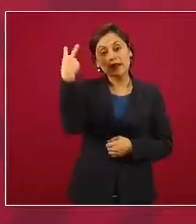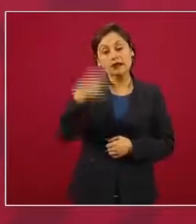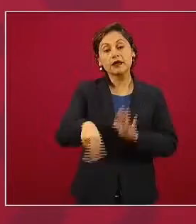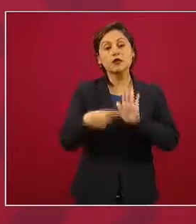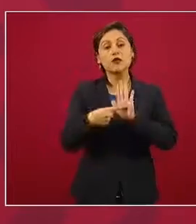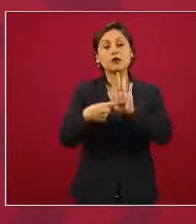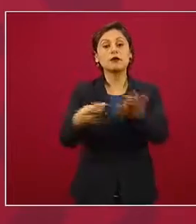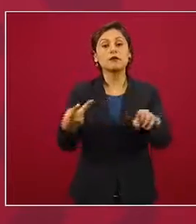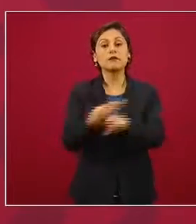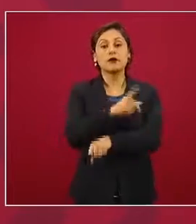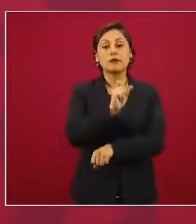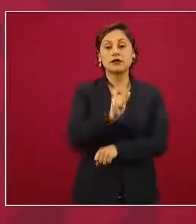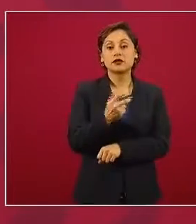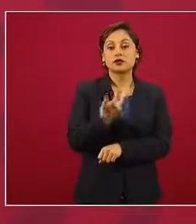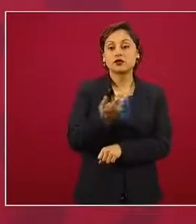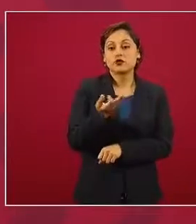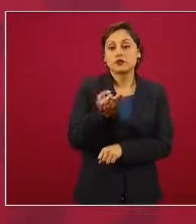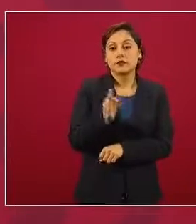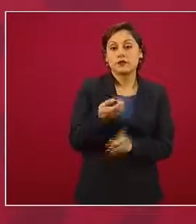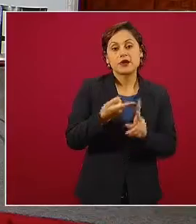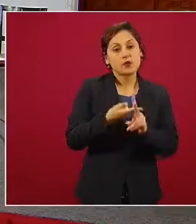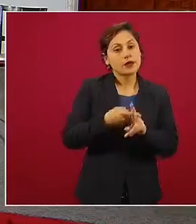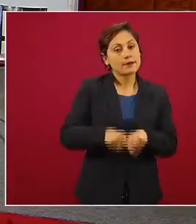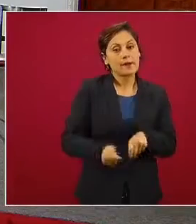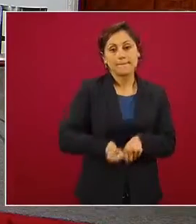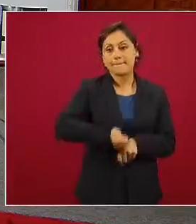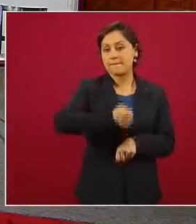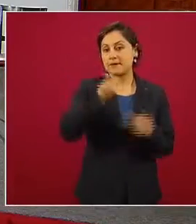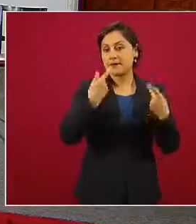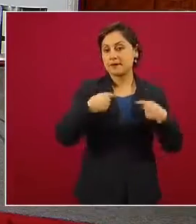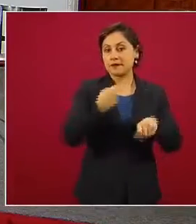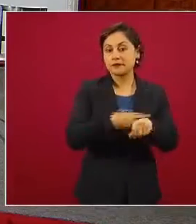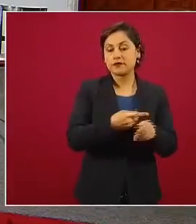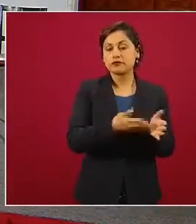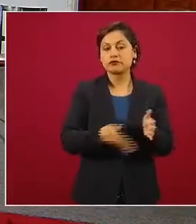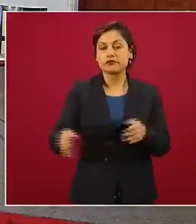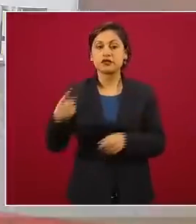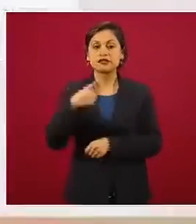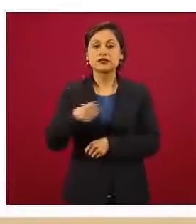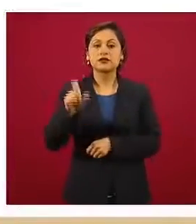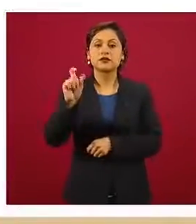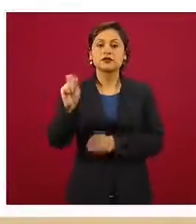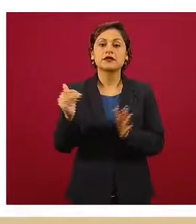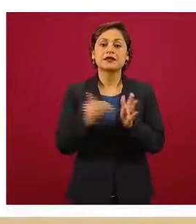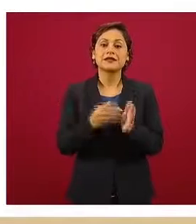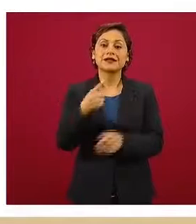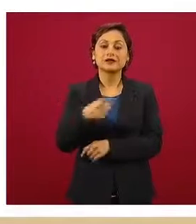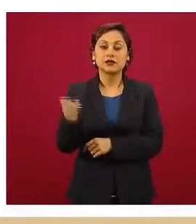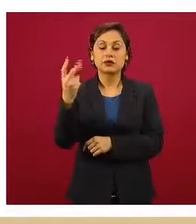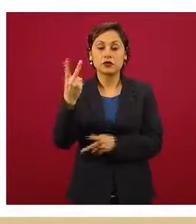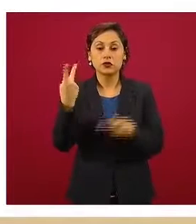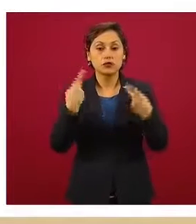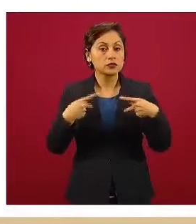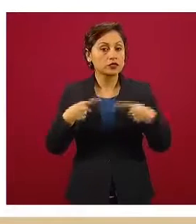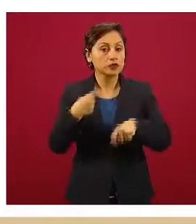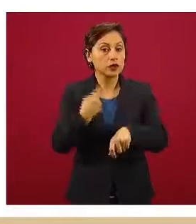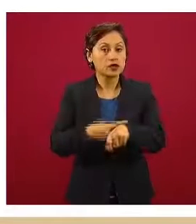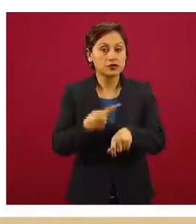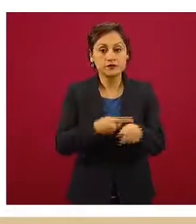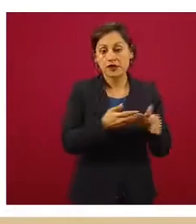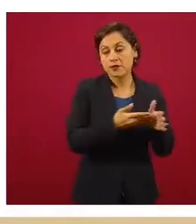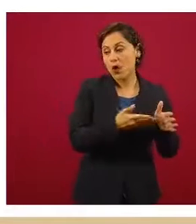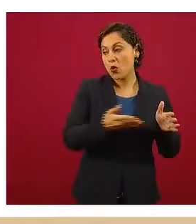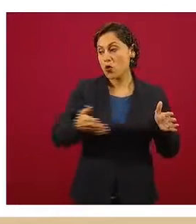febrero, cuando tuvimos el primer caso confirmado, se han confirmado 120.102 personas con COVID,